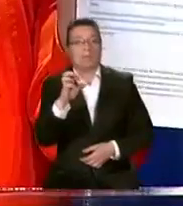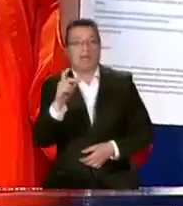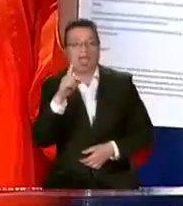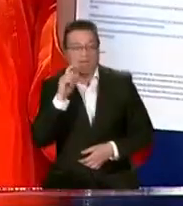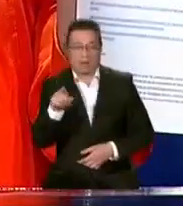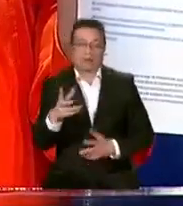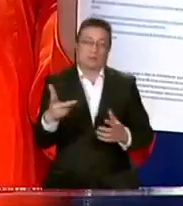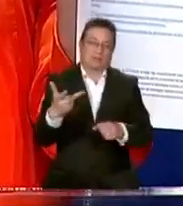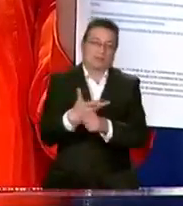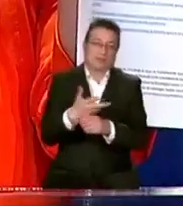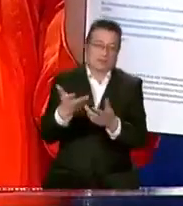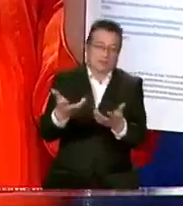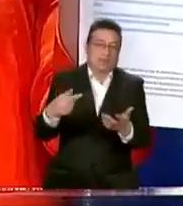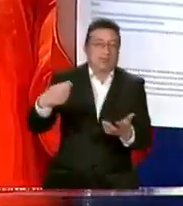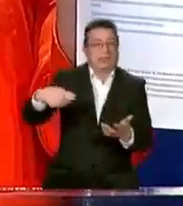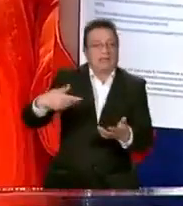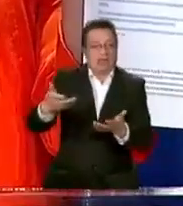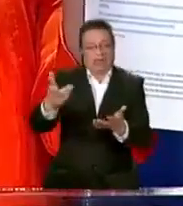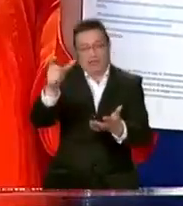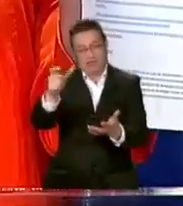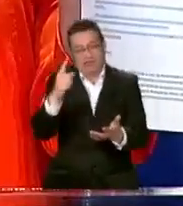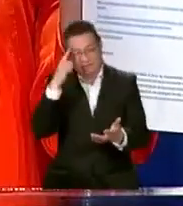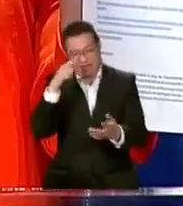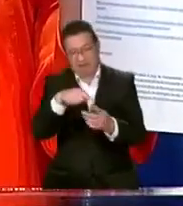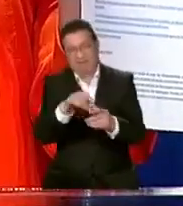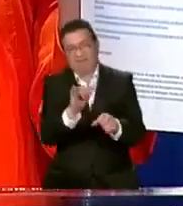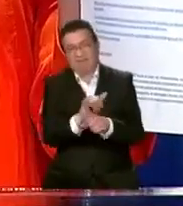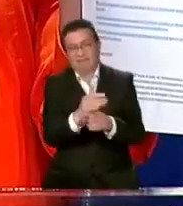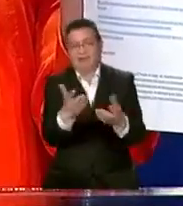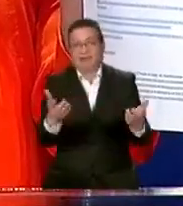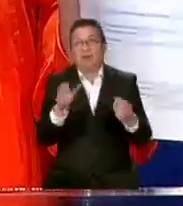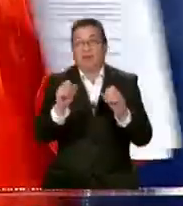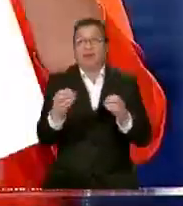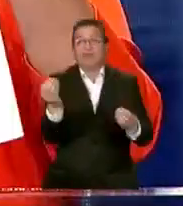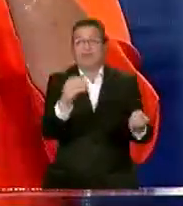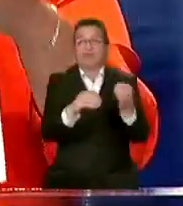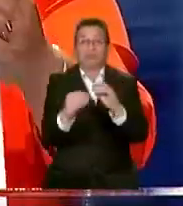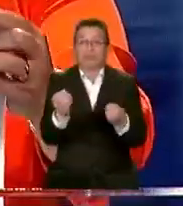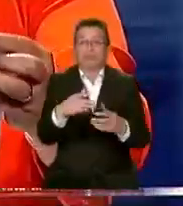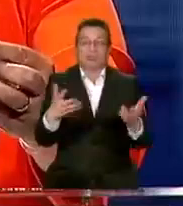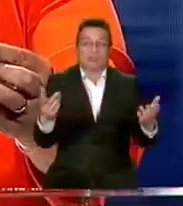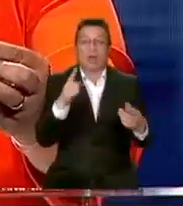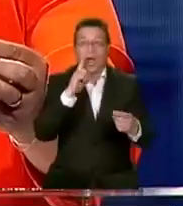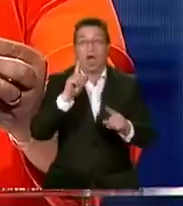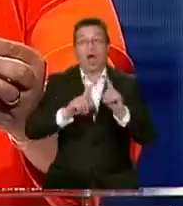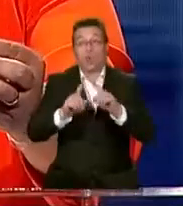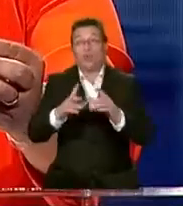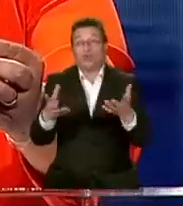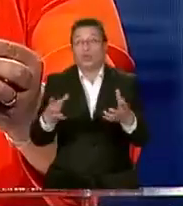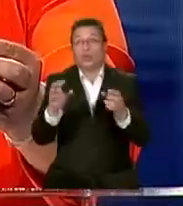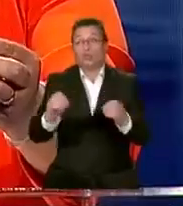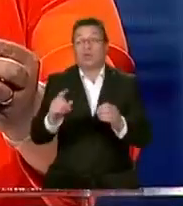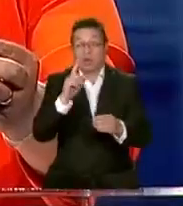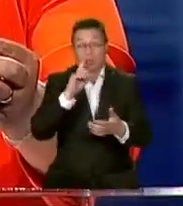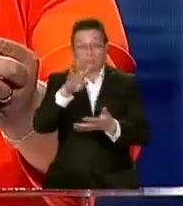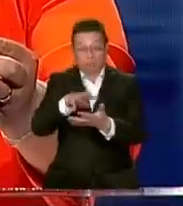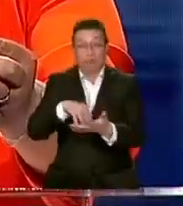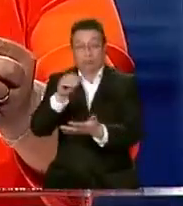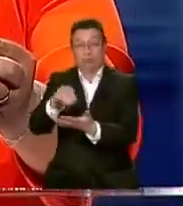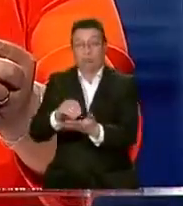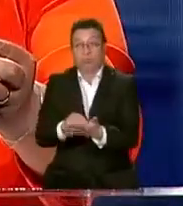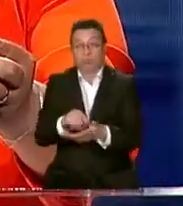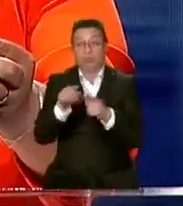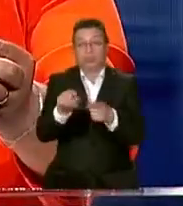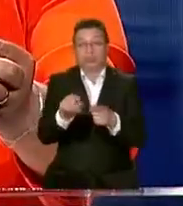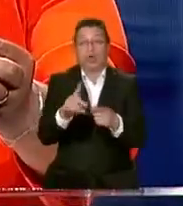confiable para una senadora. Pero bueno, lo puede como Wikipedia funciona, lo puede haber escrito alguien de su comando. Pero no lo he hecho, porque habría un registro en